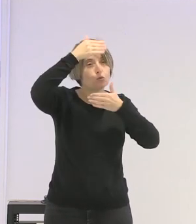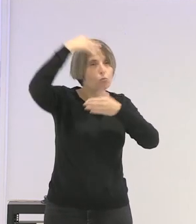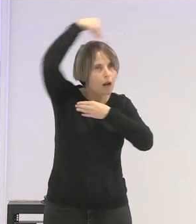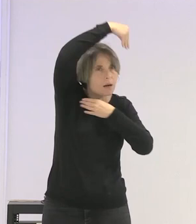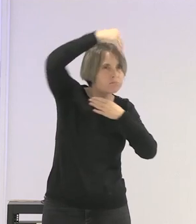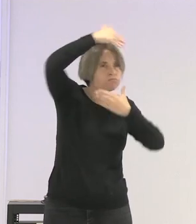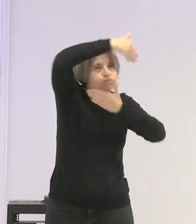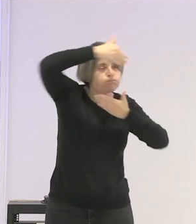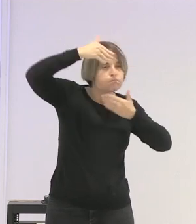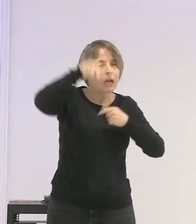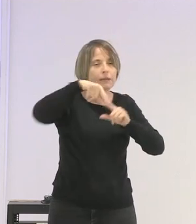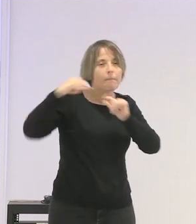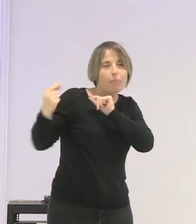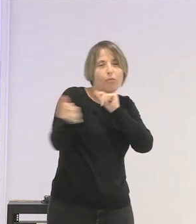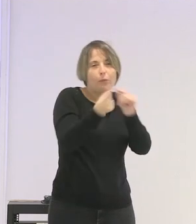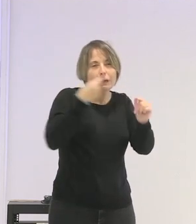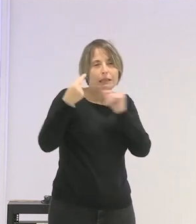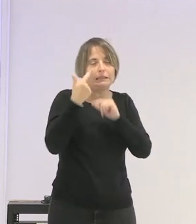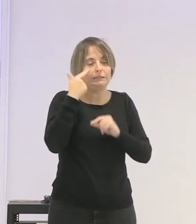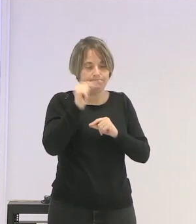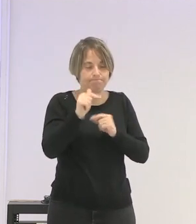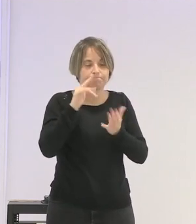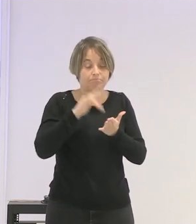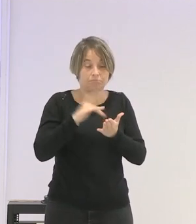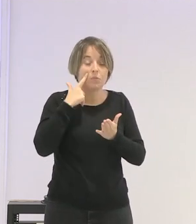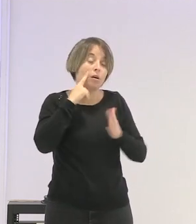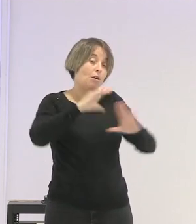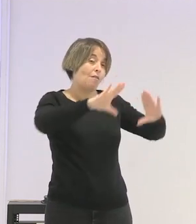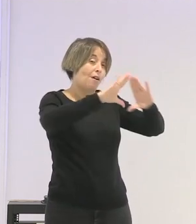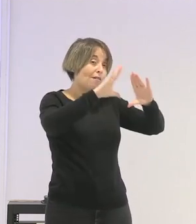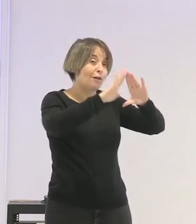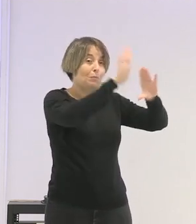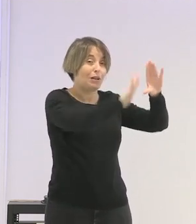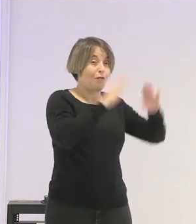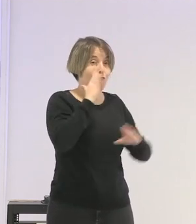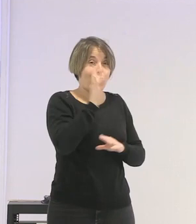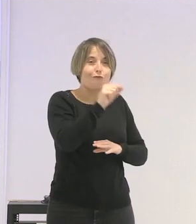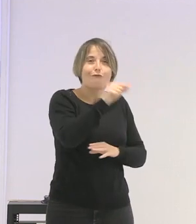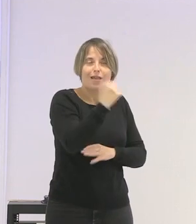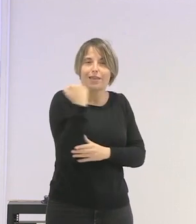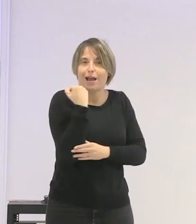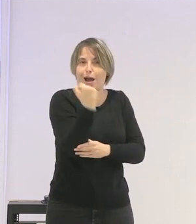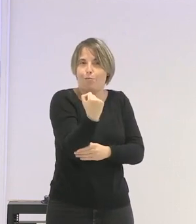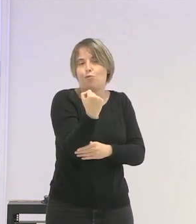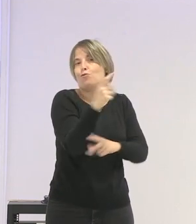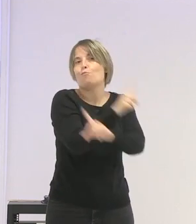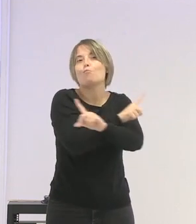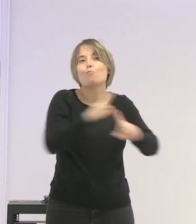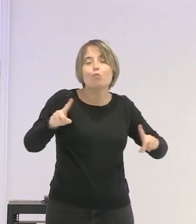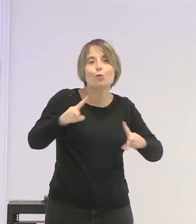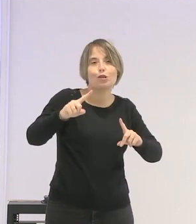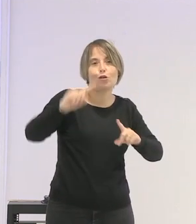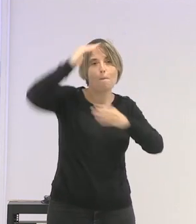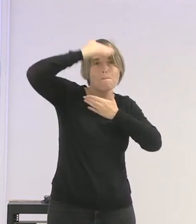tal, y estábamos en el debate este porque precisamente este femonacionalismo, por ejemplo, en Francia ha apoyado la prohibición del velo en los